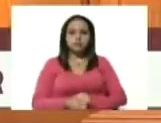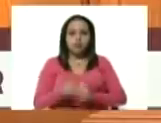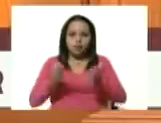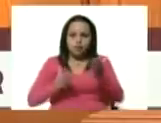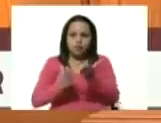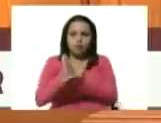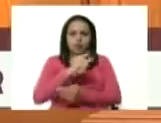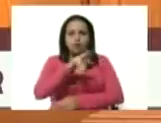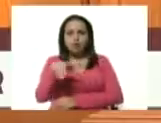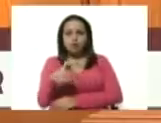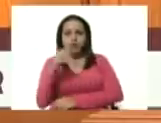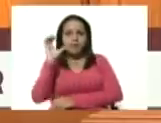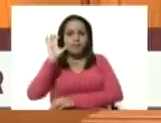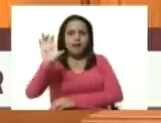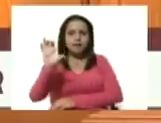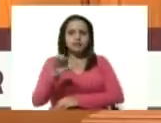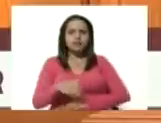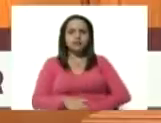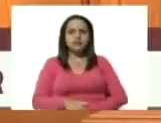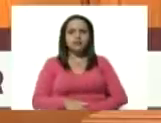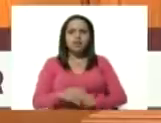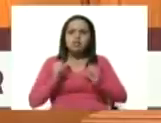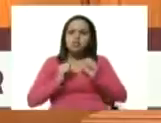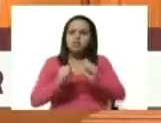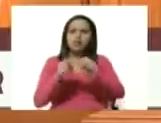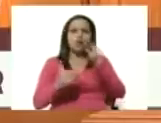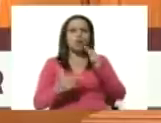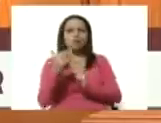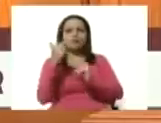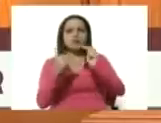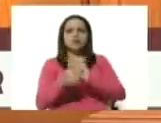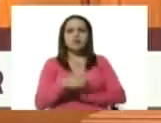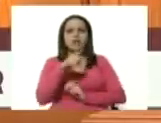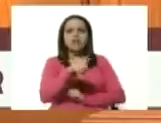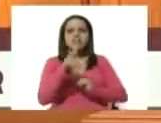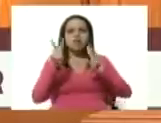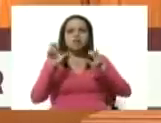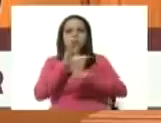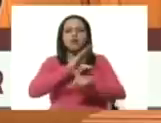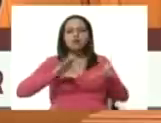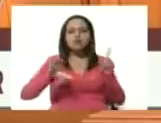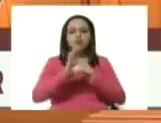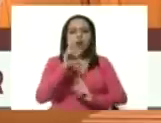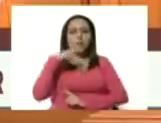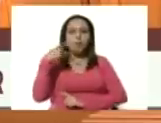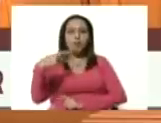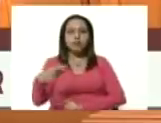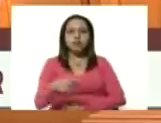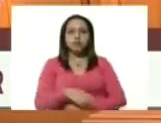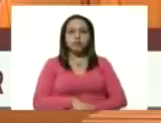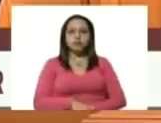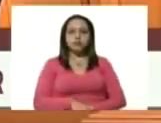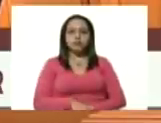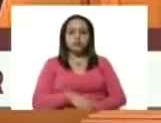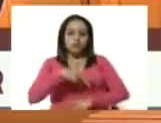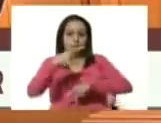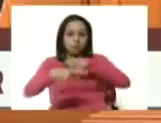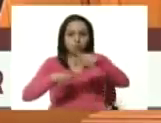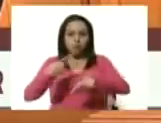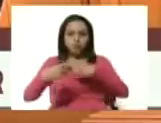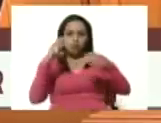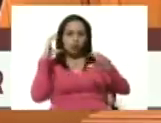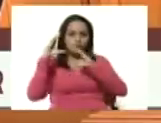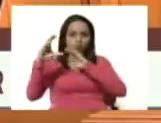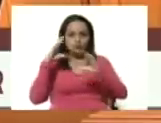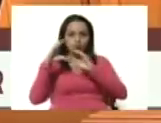nuestra patria y continuar construyendo esa nueva cultura política de los procesos